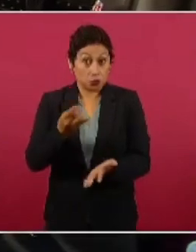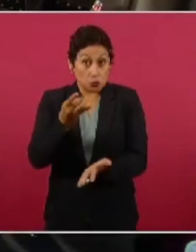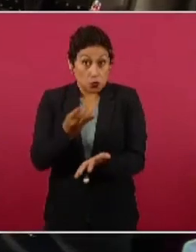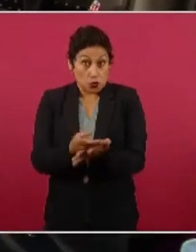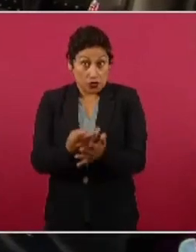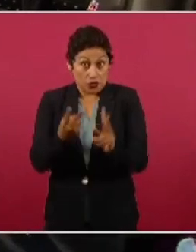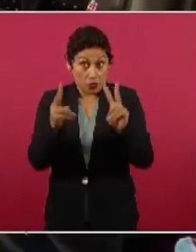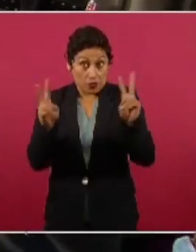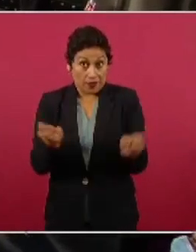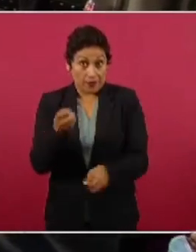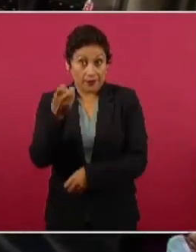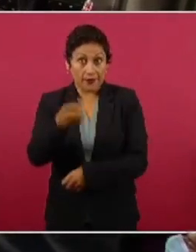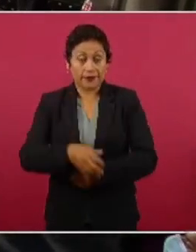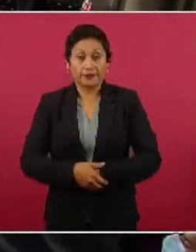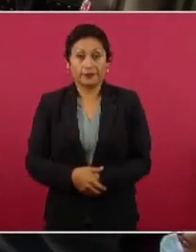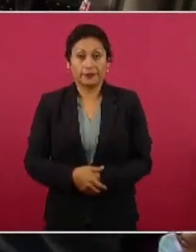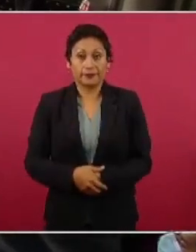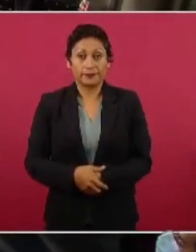medida,